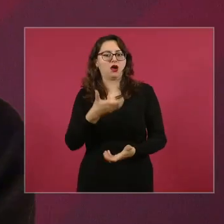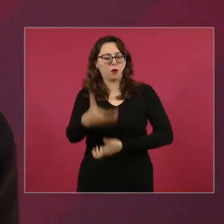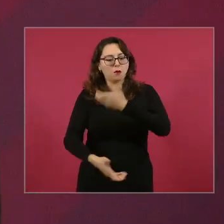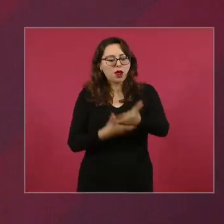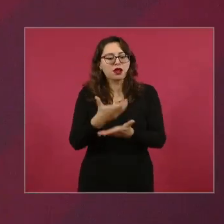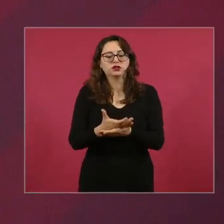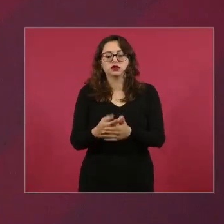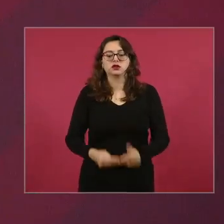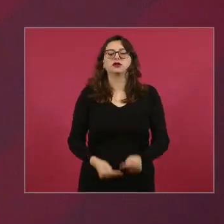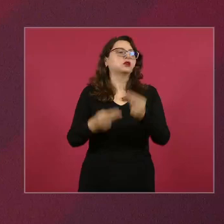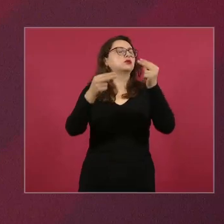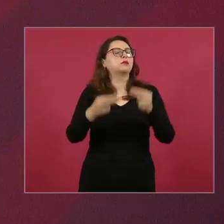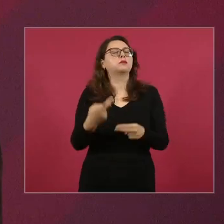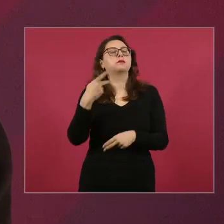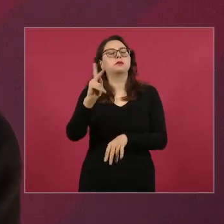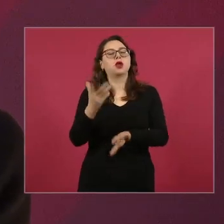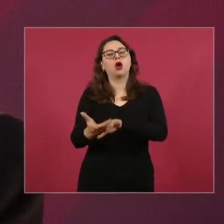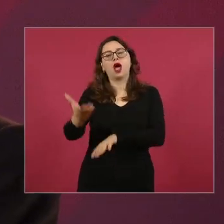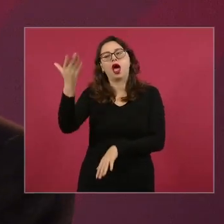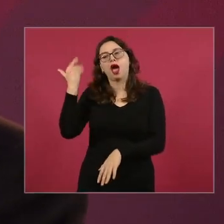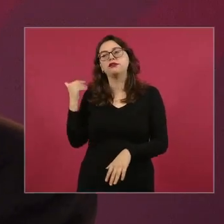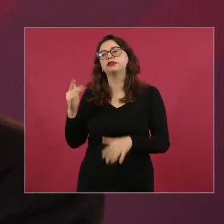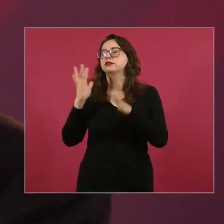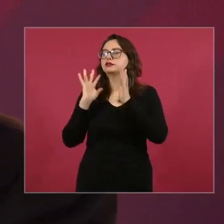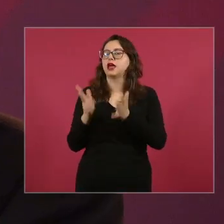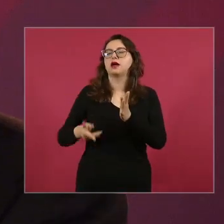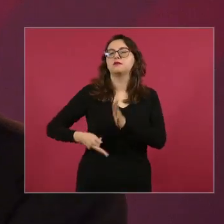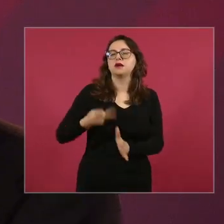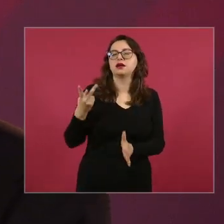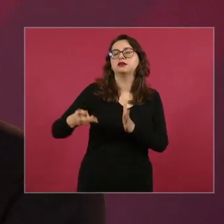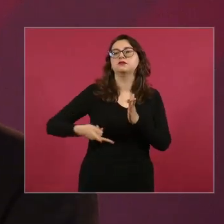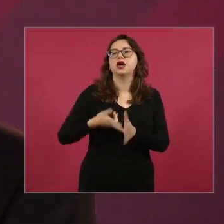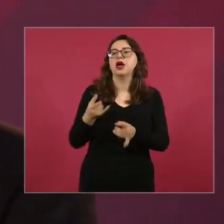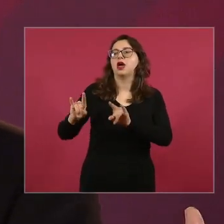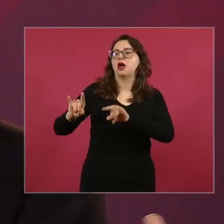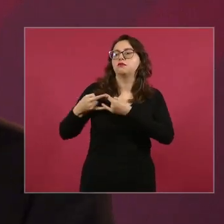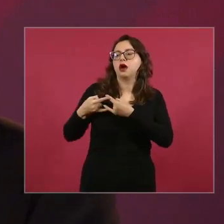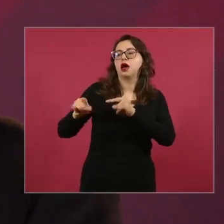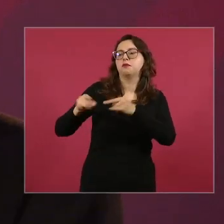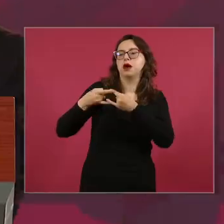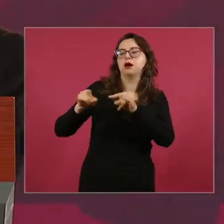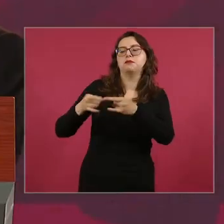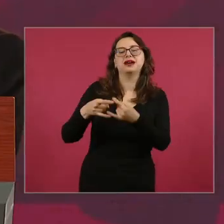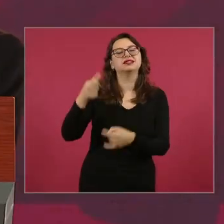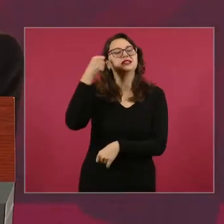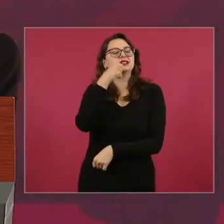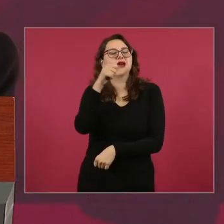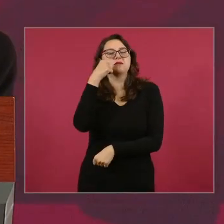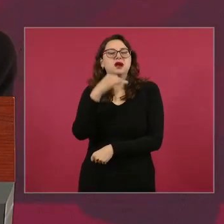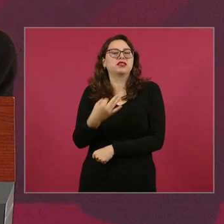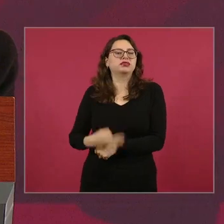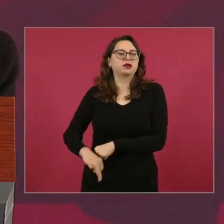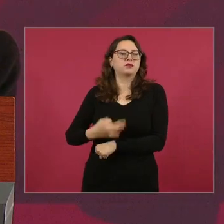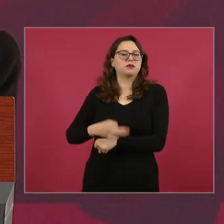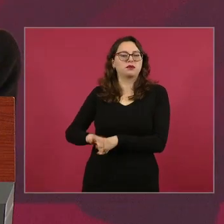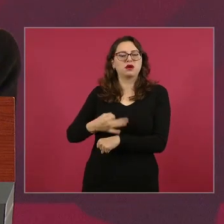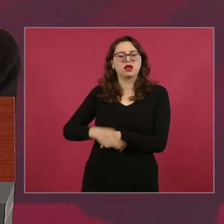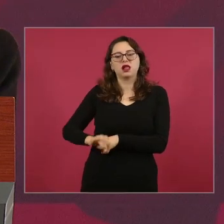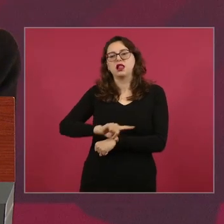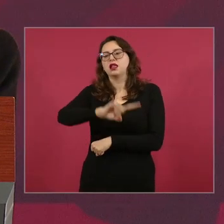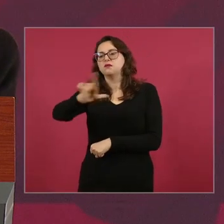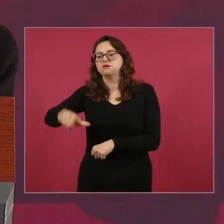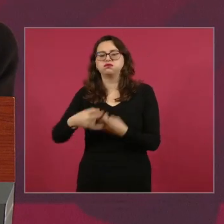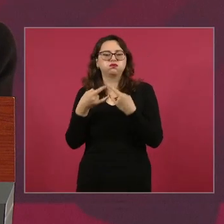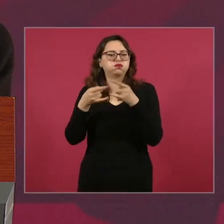de Texas con Tamaulipas, pero es transitorio, se resuelve pronto,